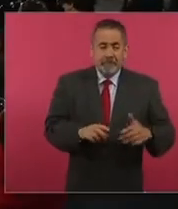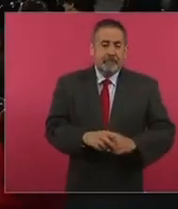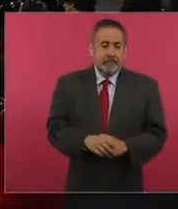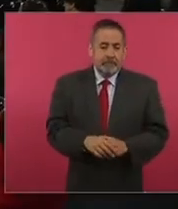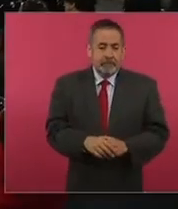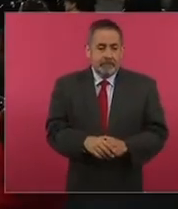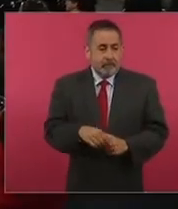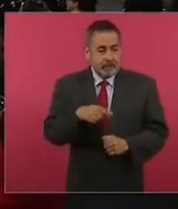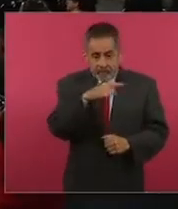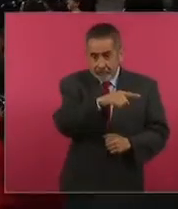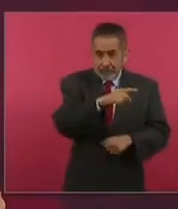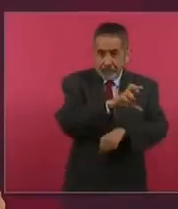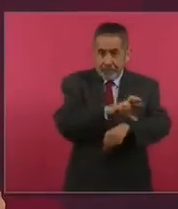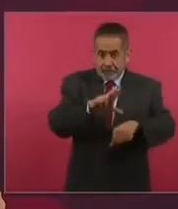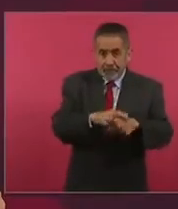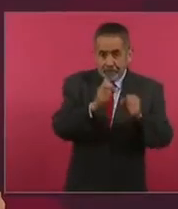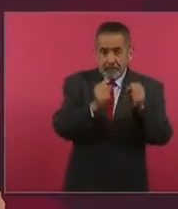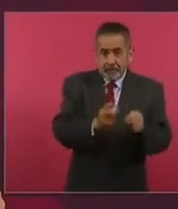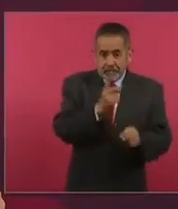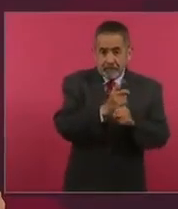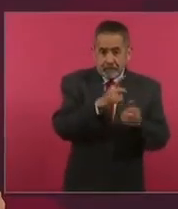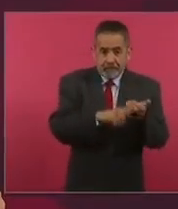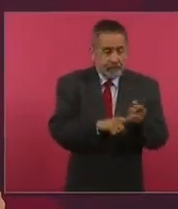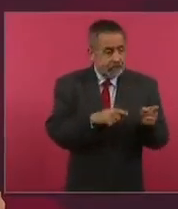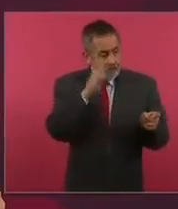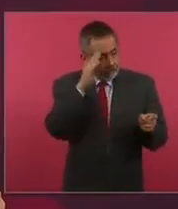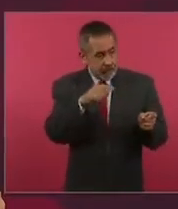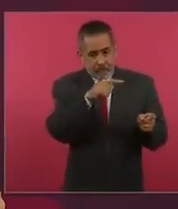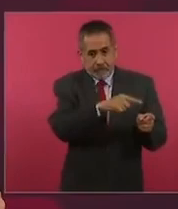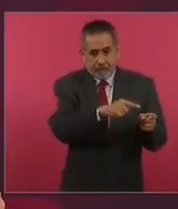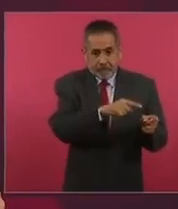de seguridad va a ser el señor…